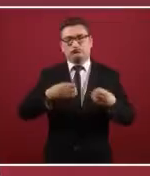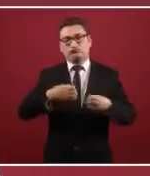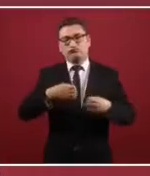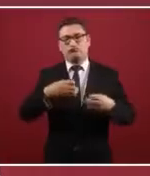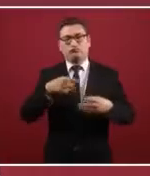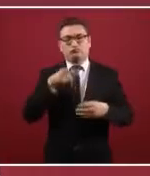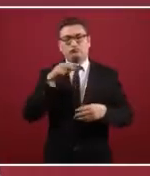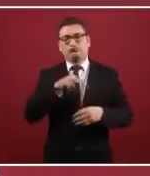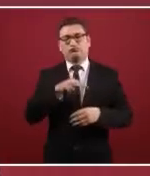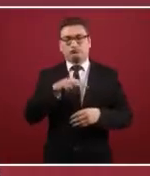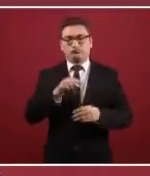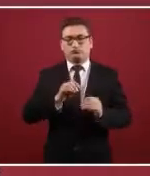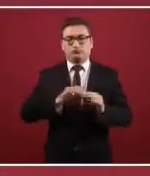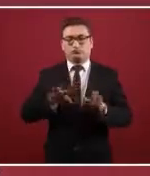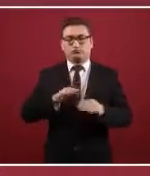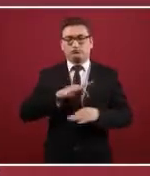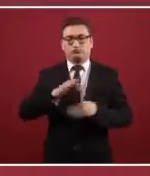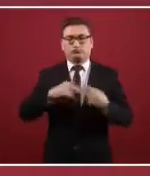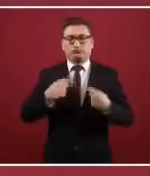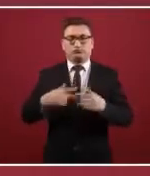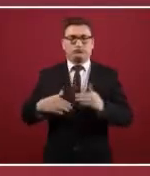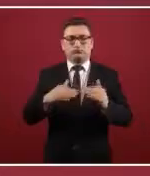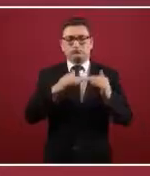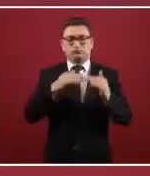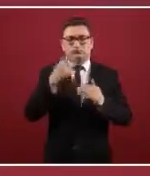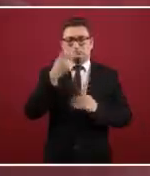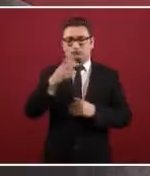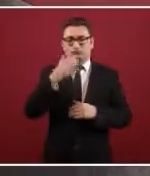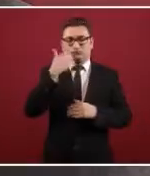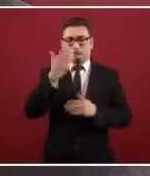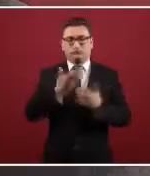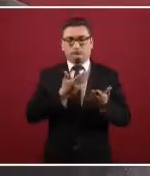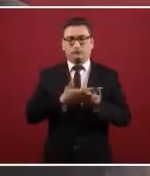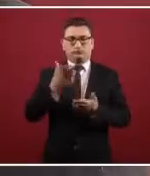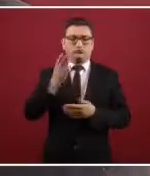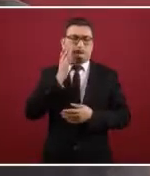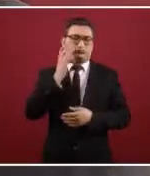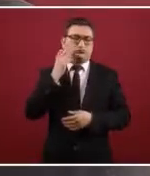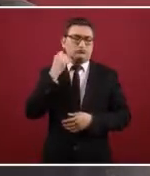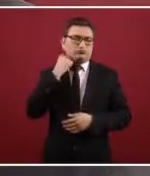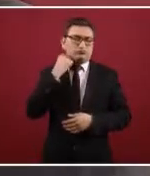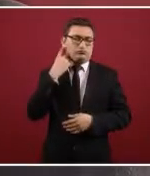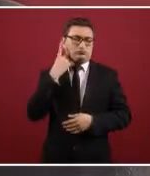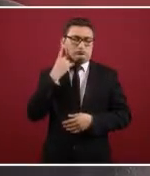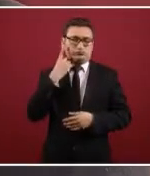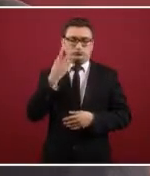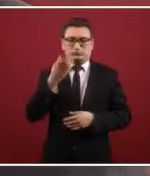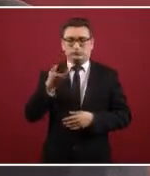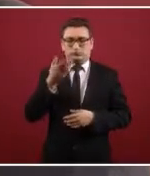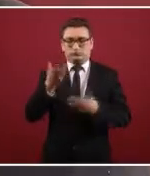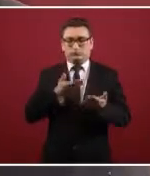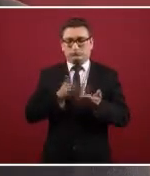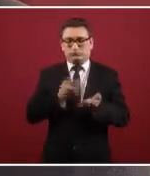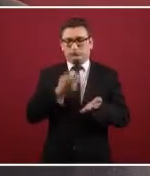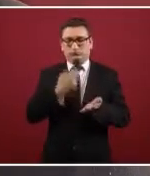la reforma que queremos que se apruebe en el Congreso. Envié